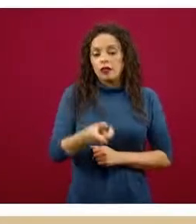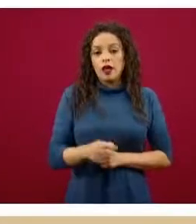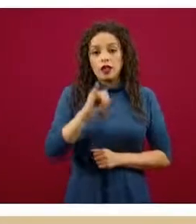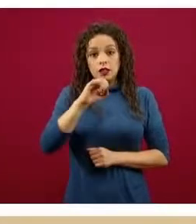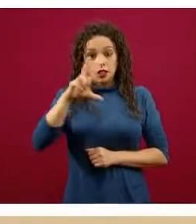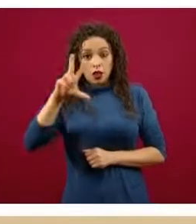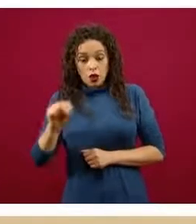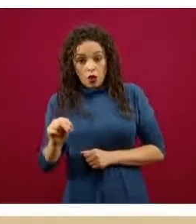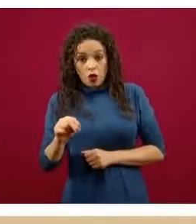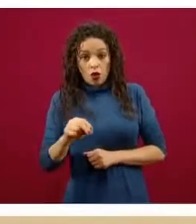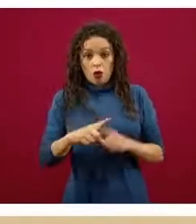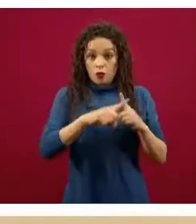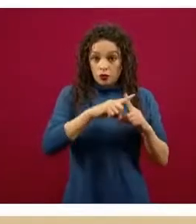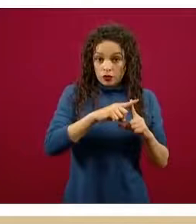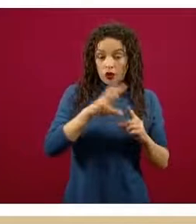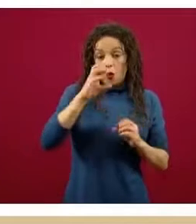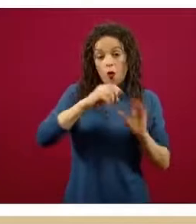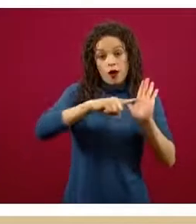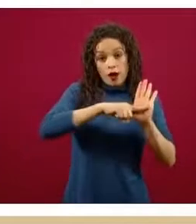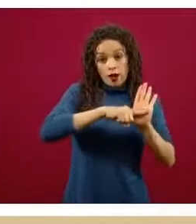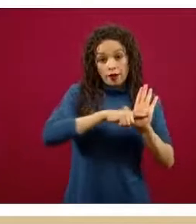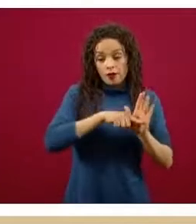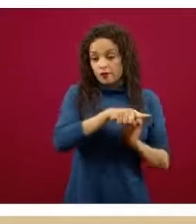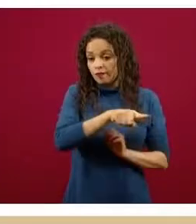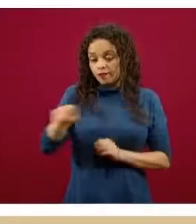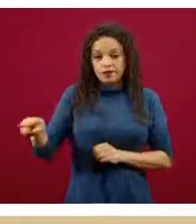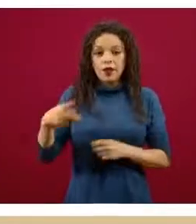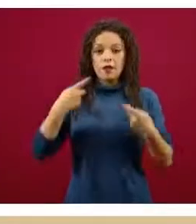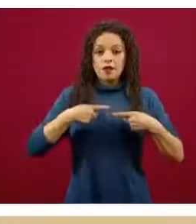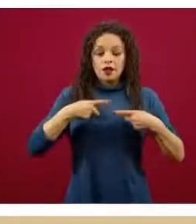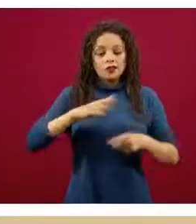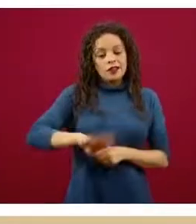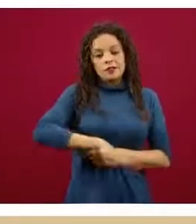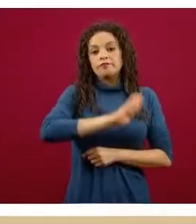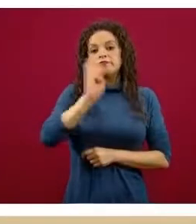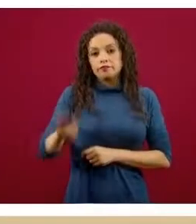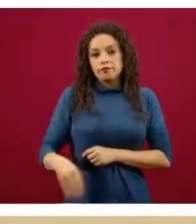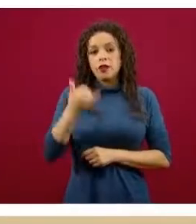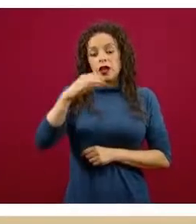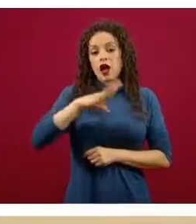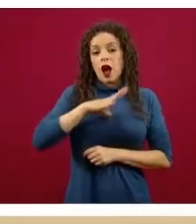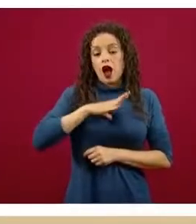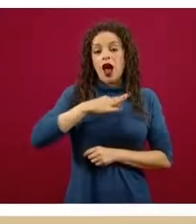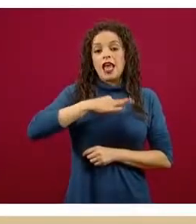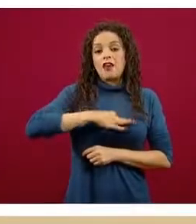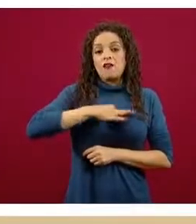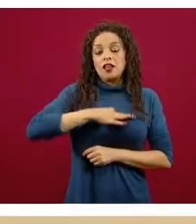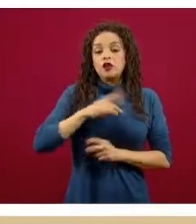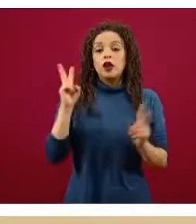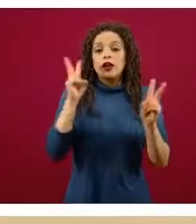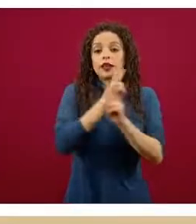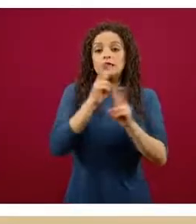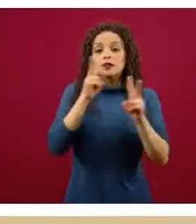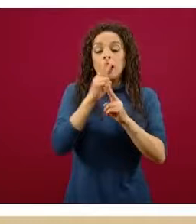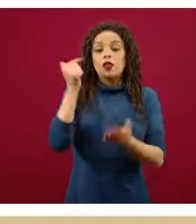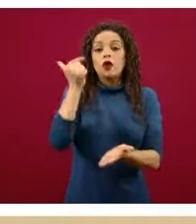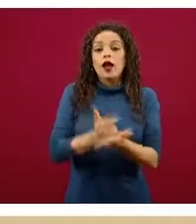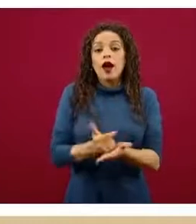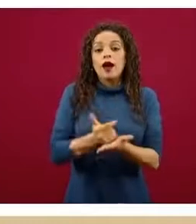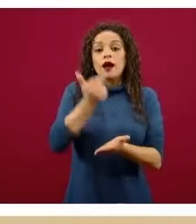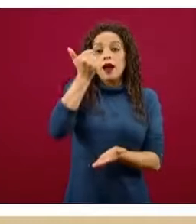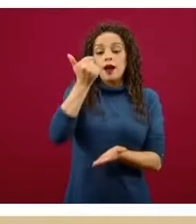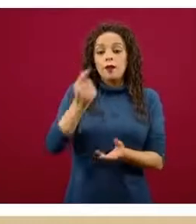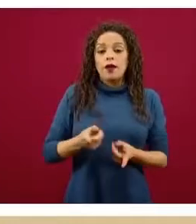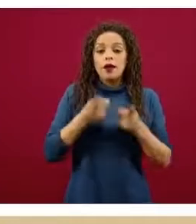un resultado positivo o negativo, son personas que fallecieron y que tuvieron una infección respiratoria aguda grave y que fueron